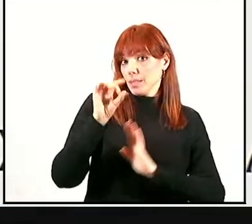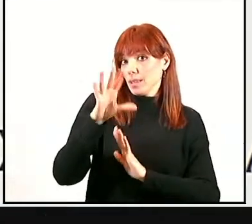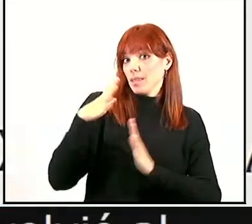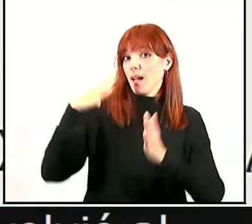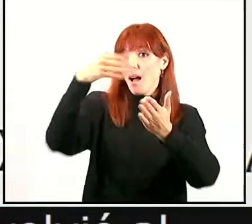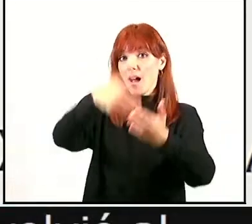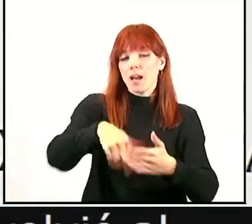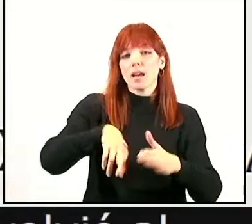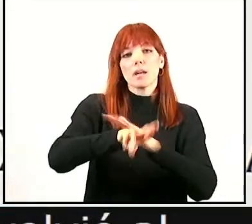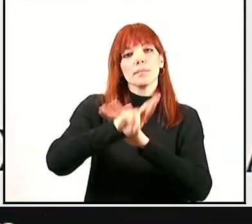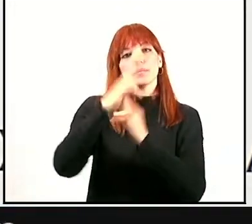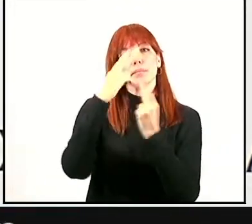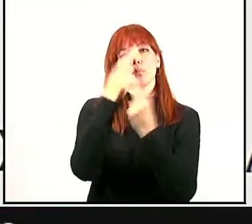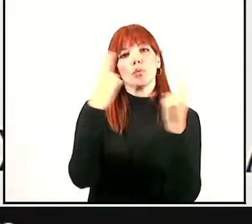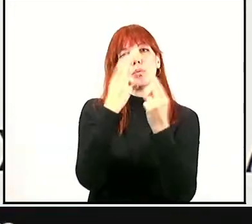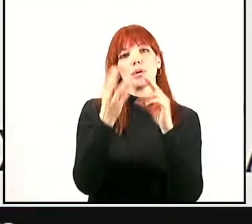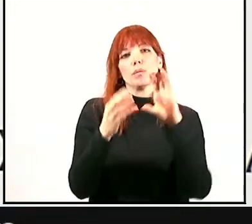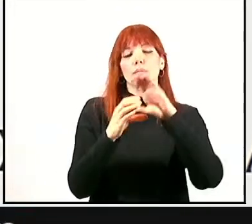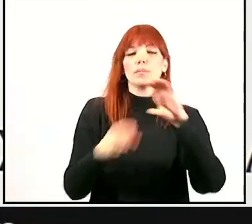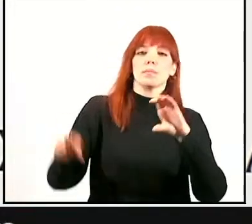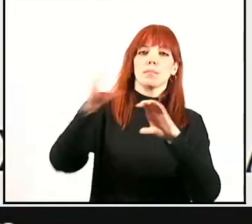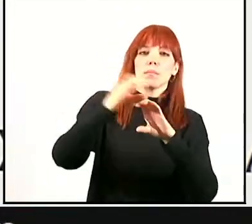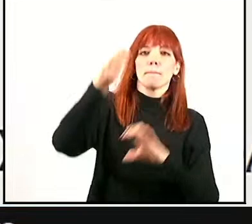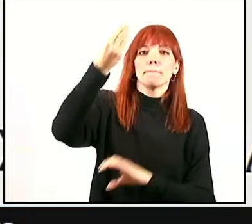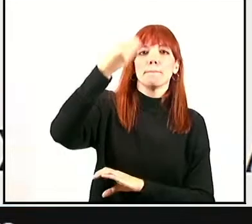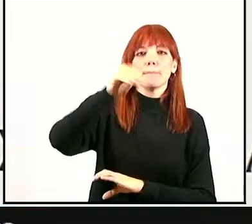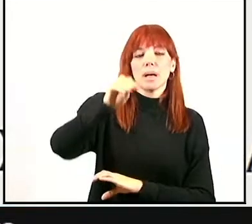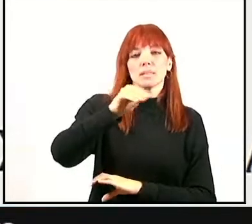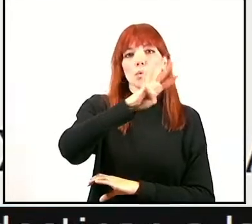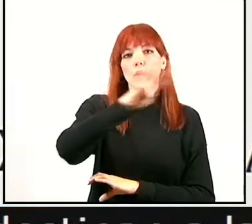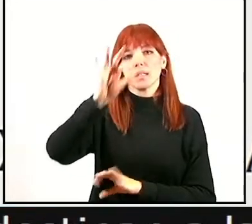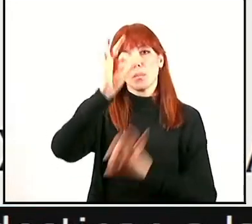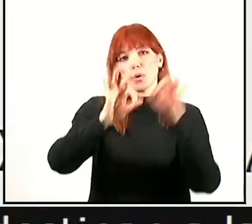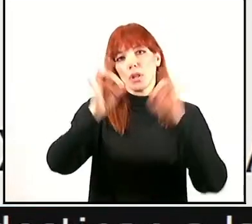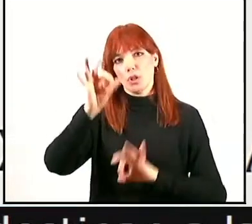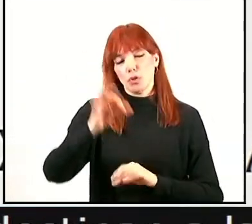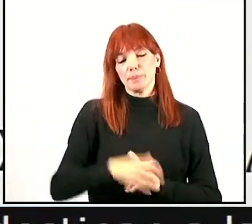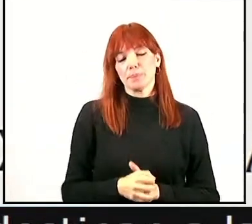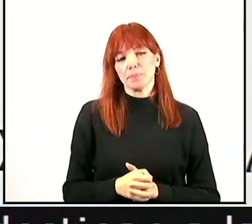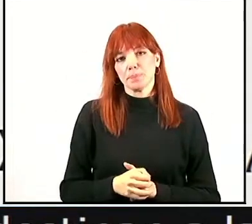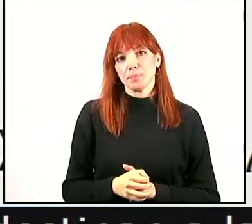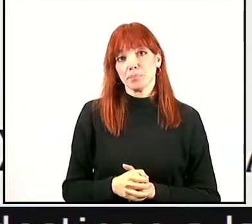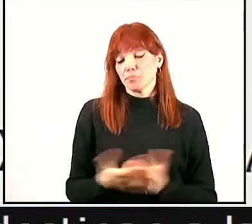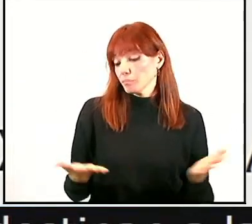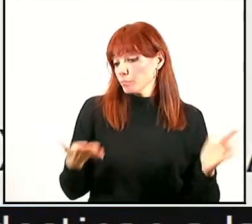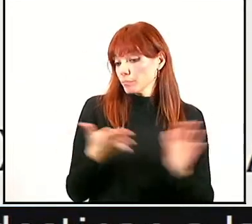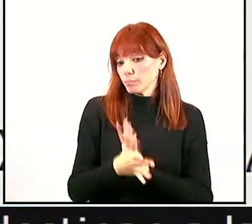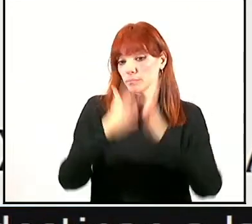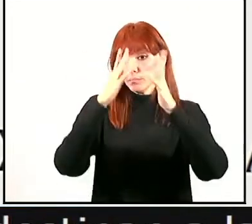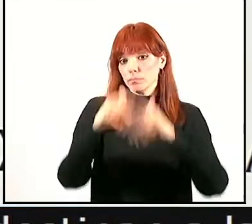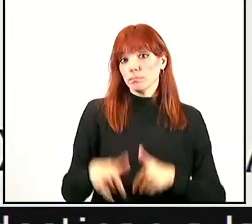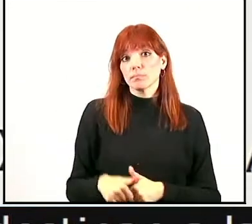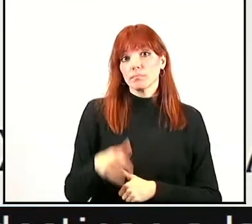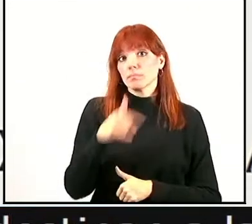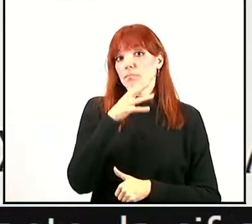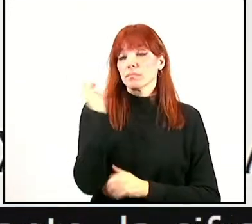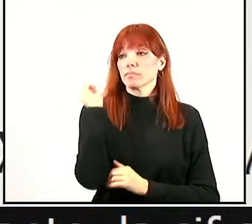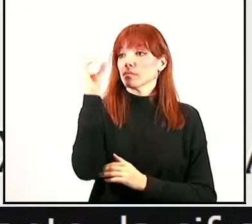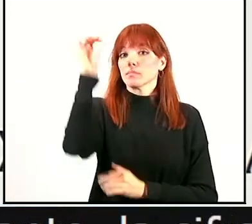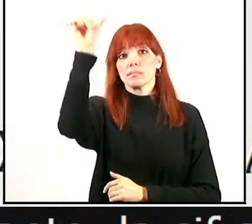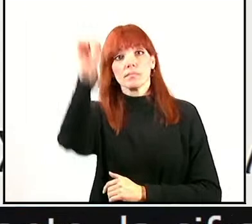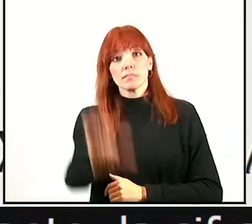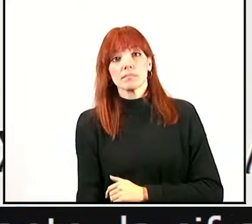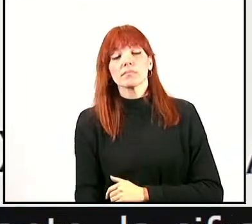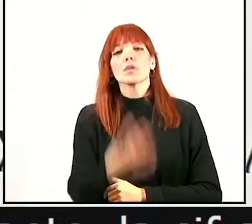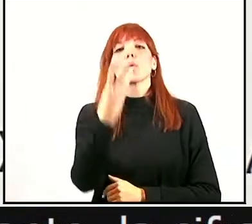recursos públicos que se destinan a la cooperación al desarrollo en un 40%. Por tanto, la cifra con la que quiero terminar esta exposición es